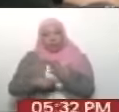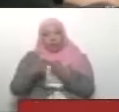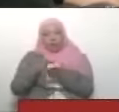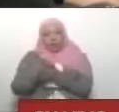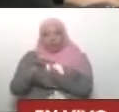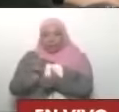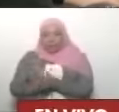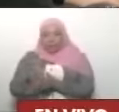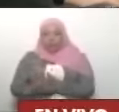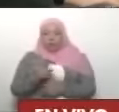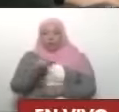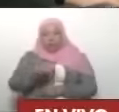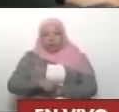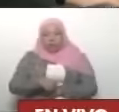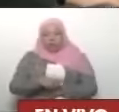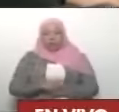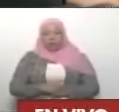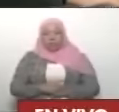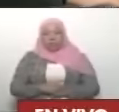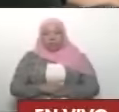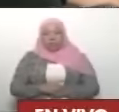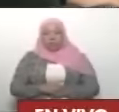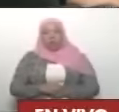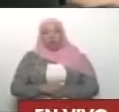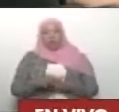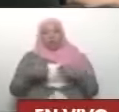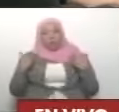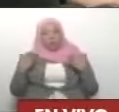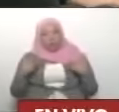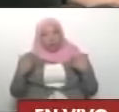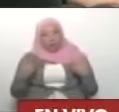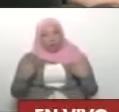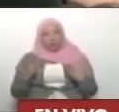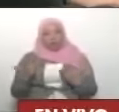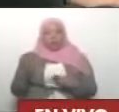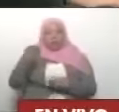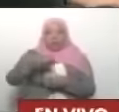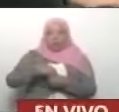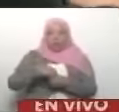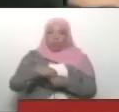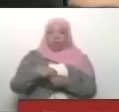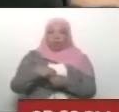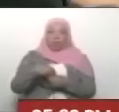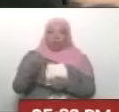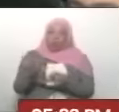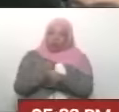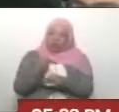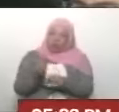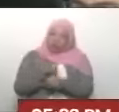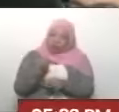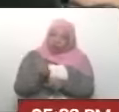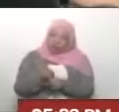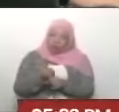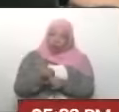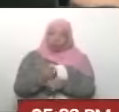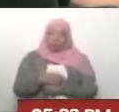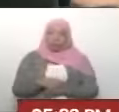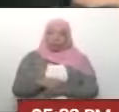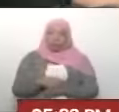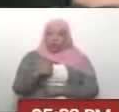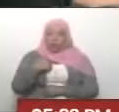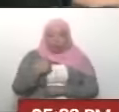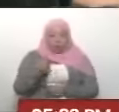compañeros, compañeras. Y muy contento de formar parte de su gabinete de trabajo. Desde